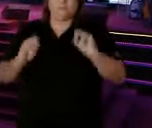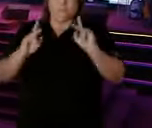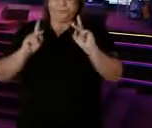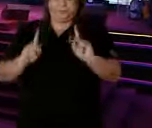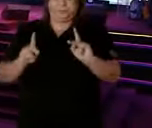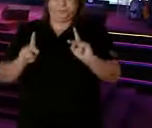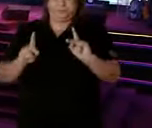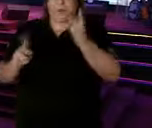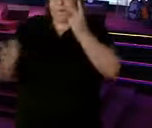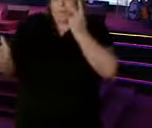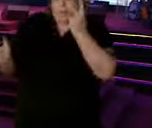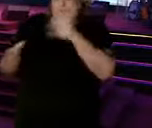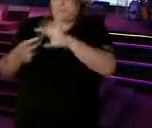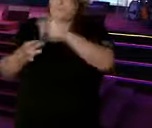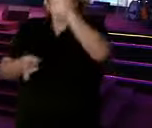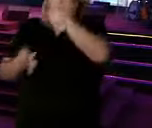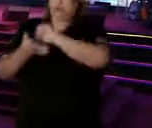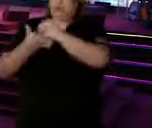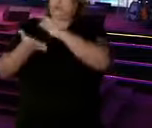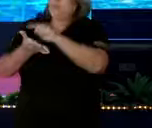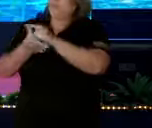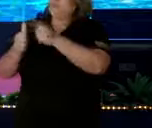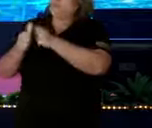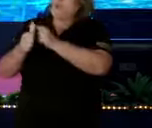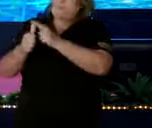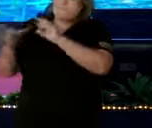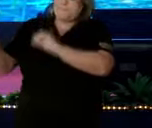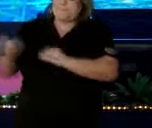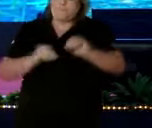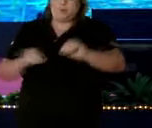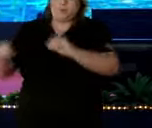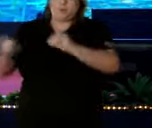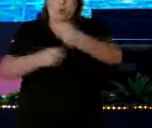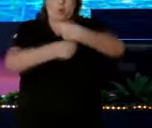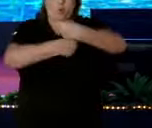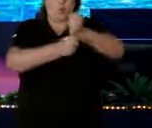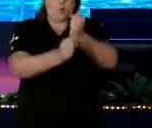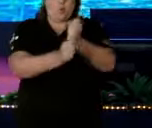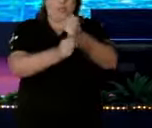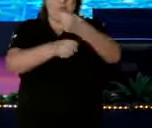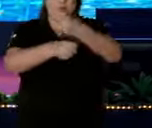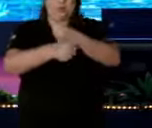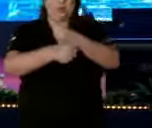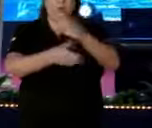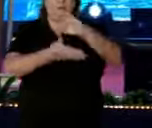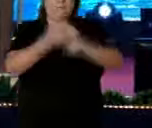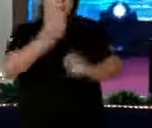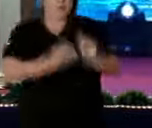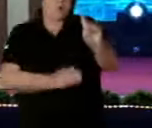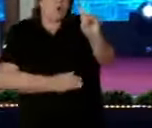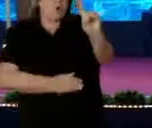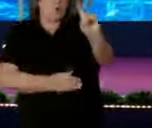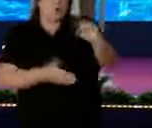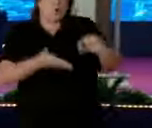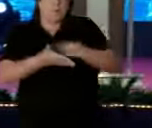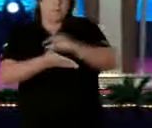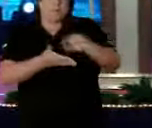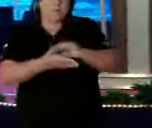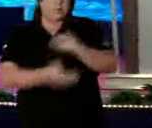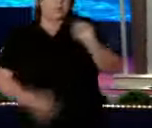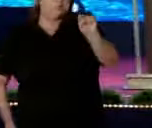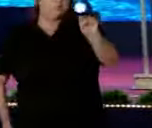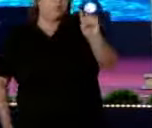el Espíritu Santo se movía. Hechos capítulo 1, verso 7. Hechos